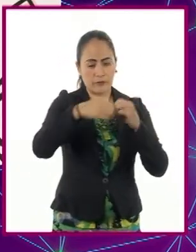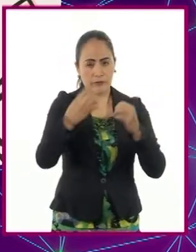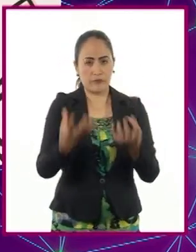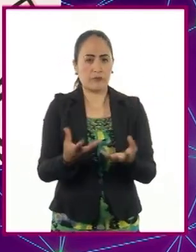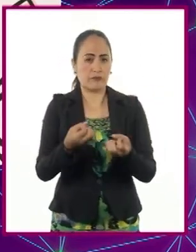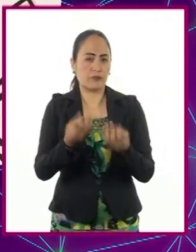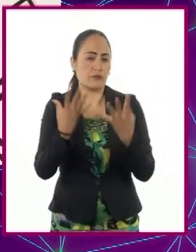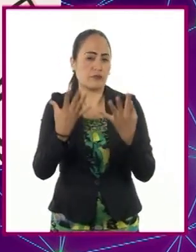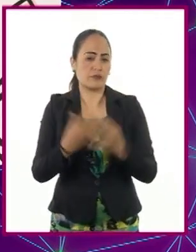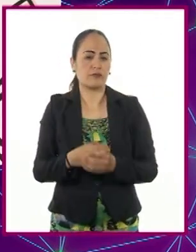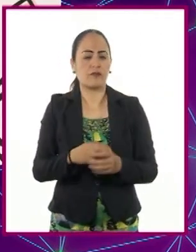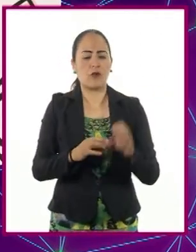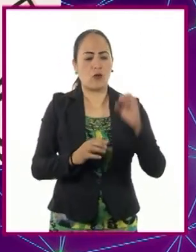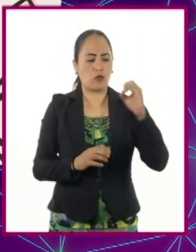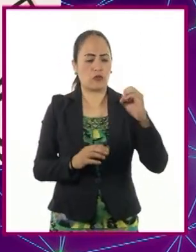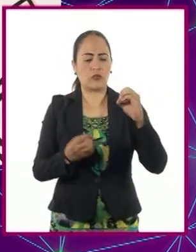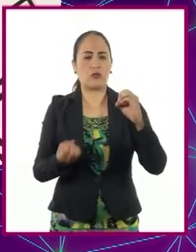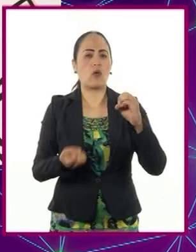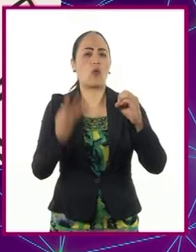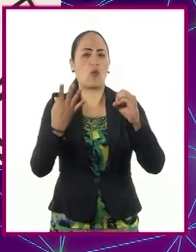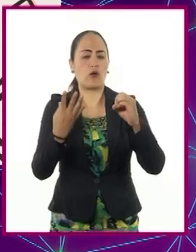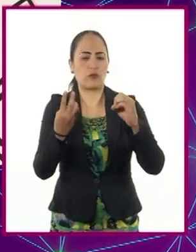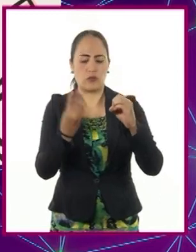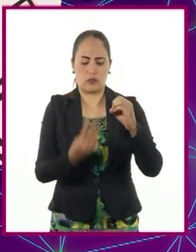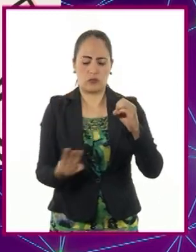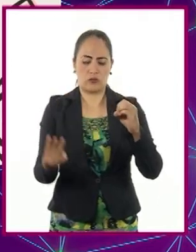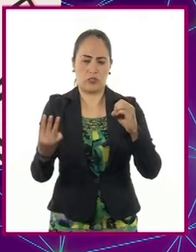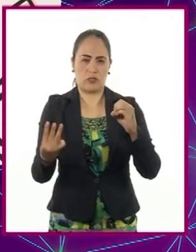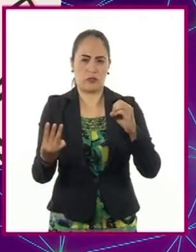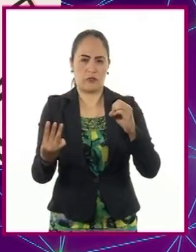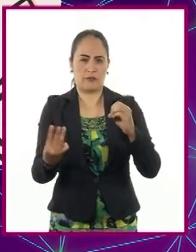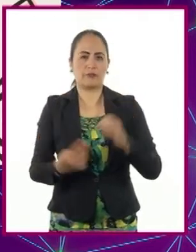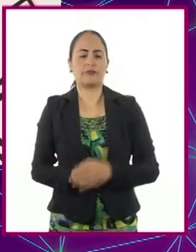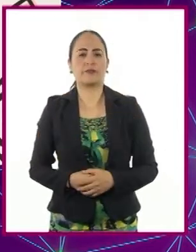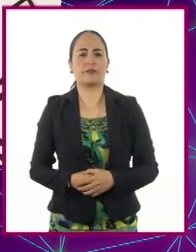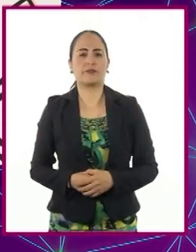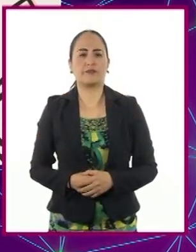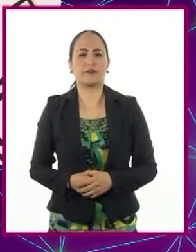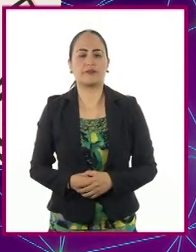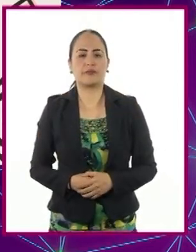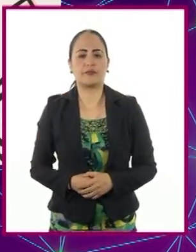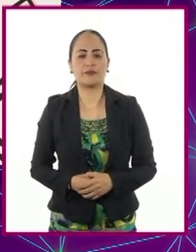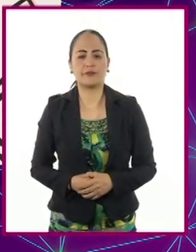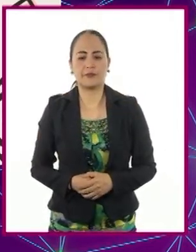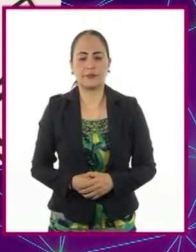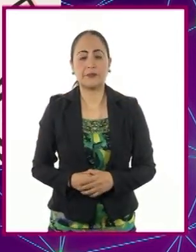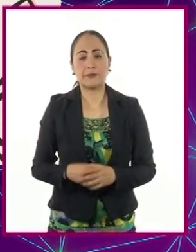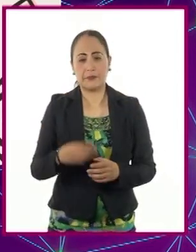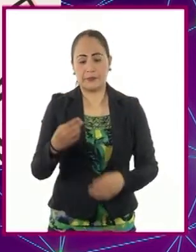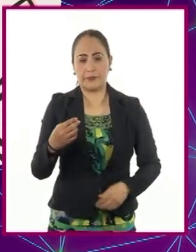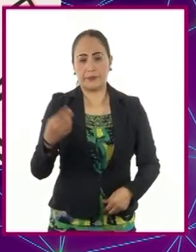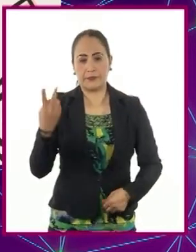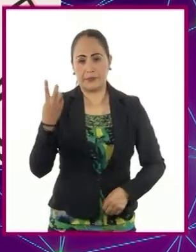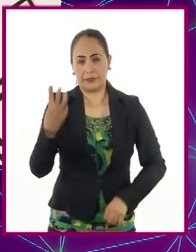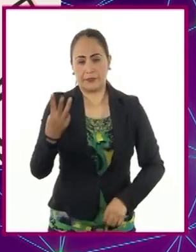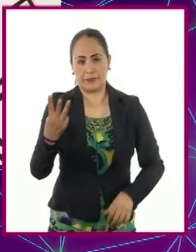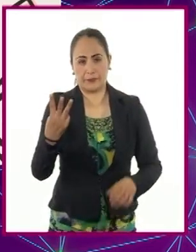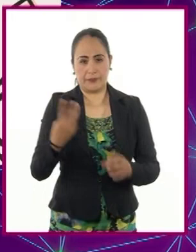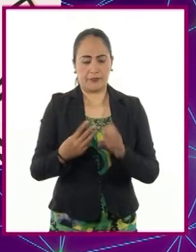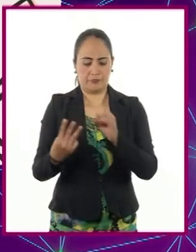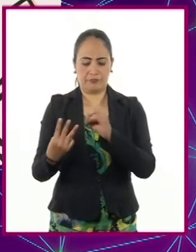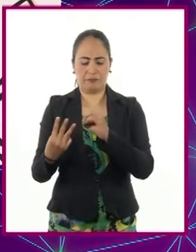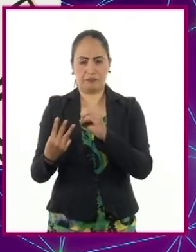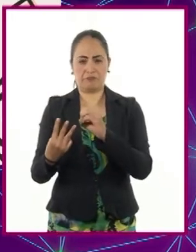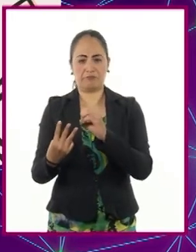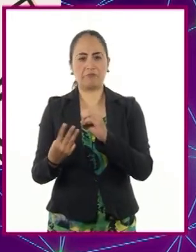compuesto. El oxígeno tiene un subíndice de 3, por lo tanto hay 3 átomos. Muy bien. Ese número